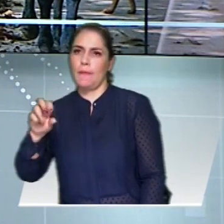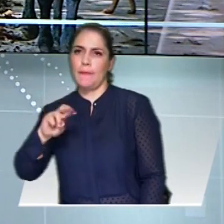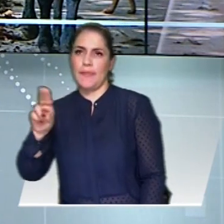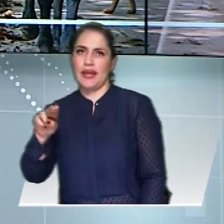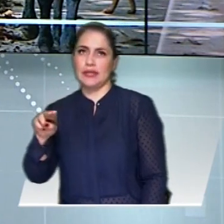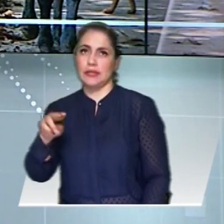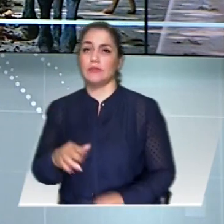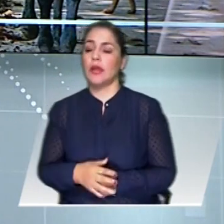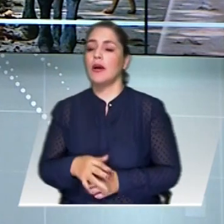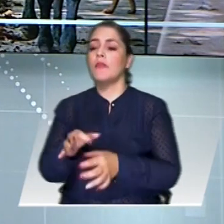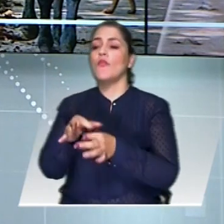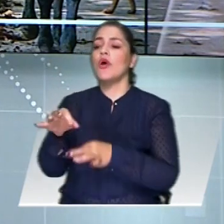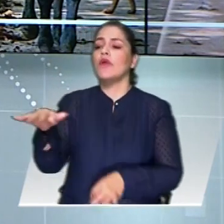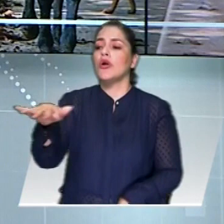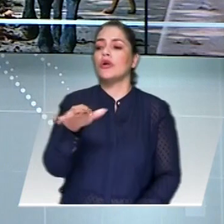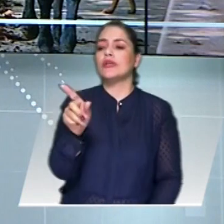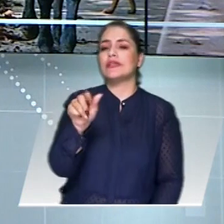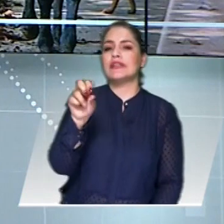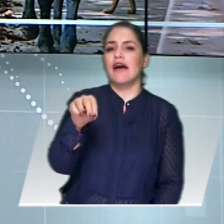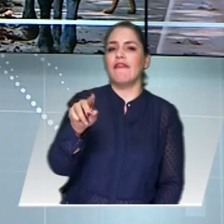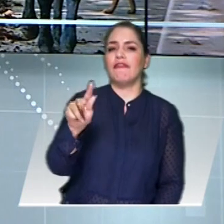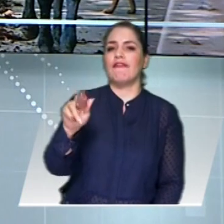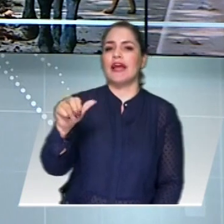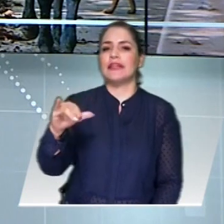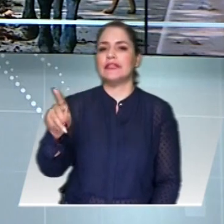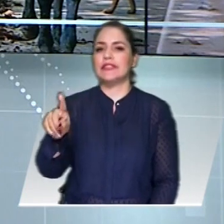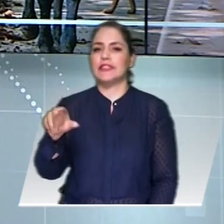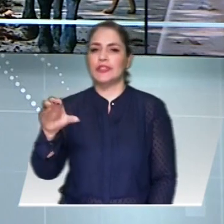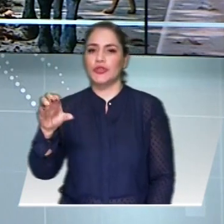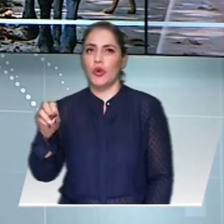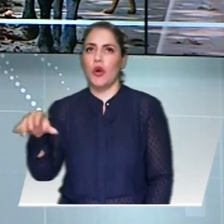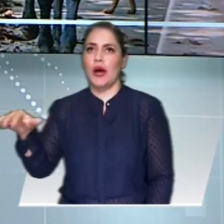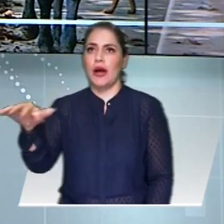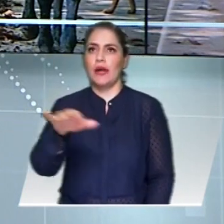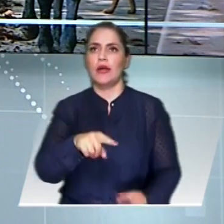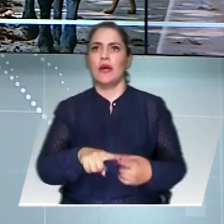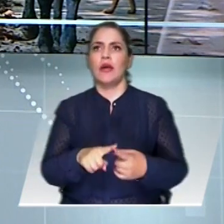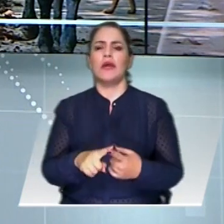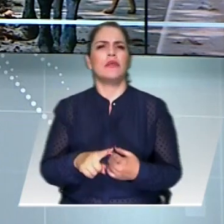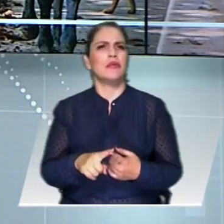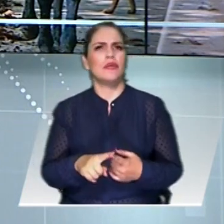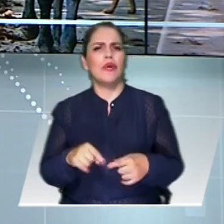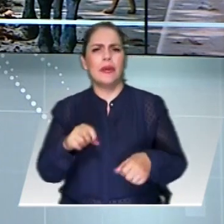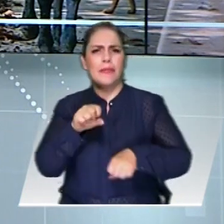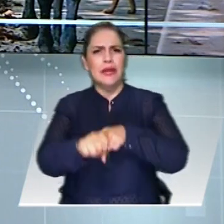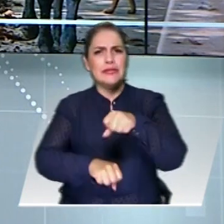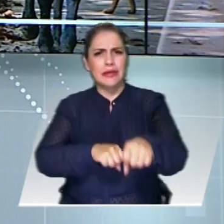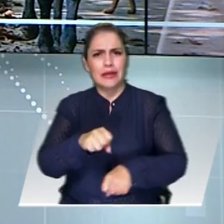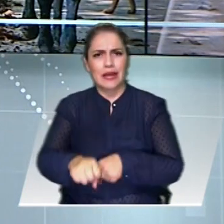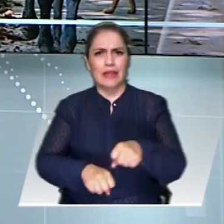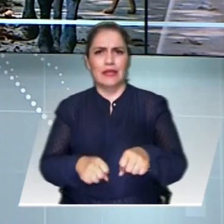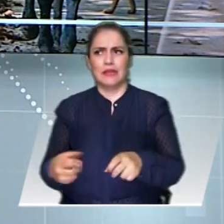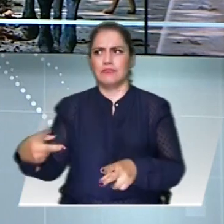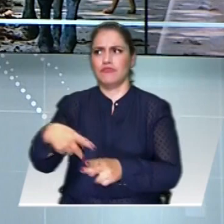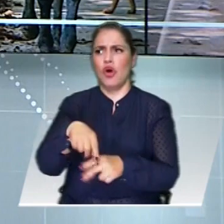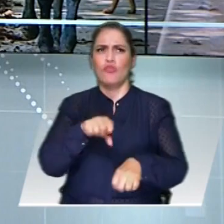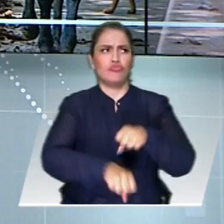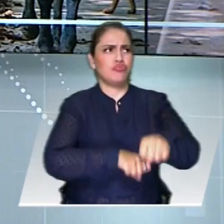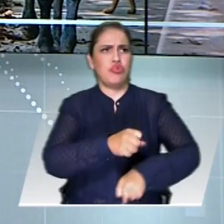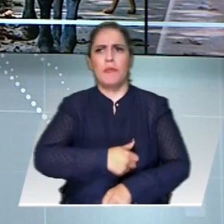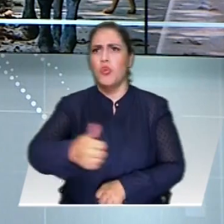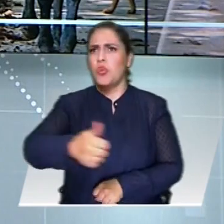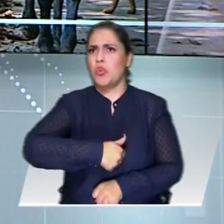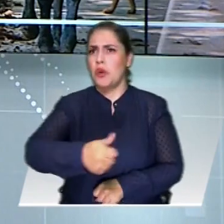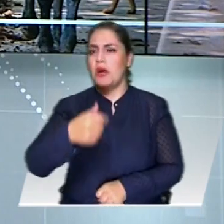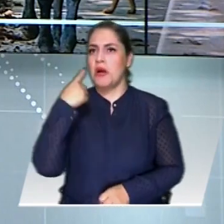de San Francisco entre las más destacadas se encuentran las bicimoto rutas que están siendo calificadas como la revolución de la movilidad en el